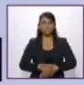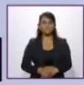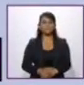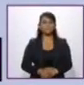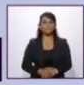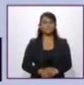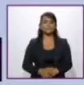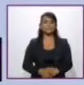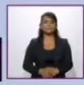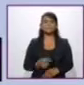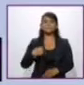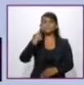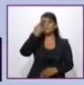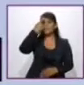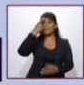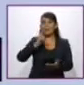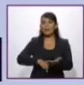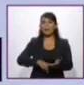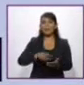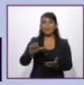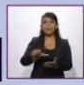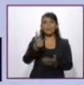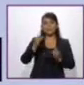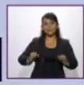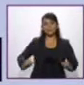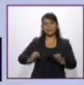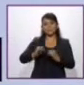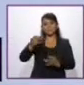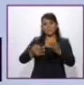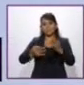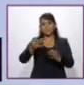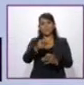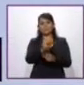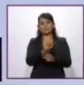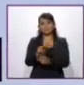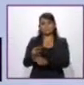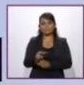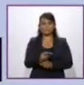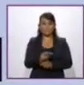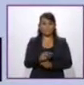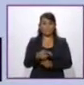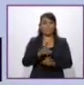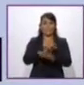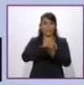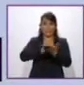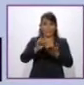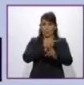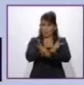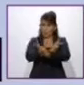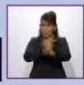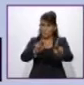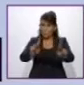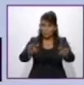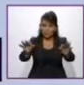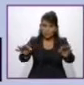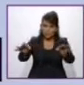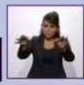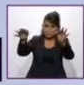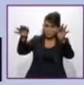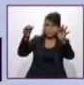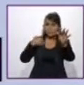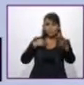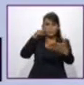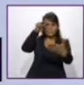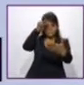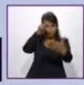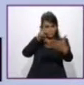instituciones que son los que la deben de juzgar. No creo y no creo que sea el derecho que todos los ciudadanos puedan ver, que puedan ver lo